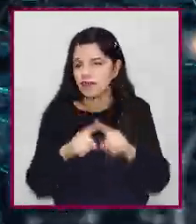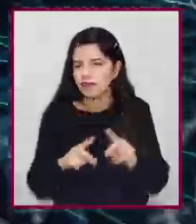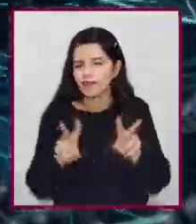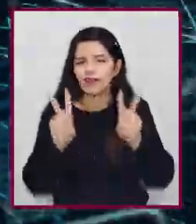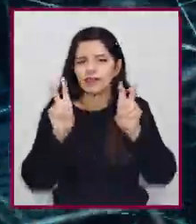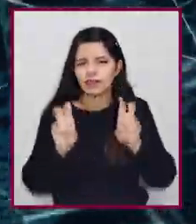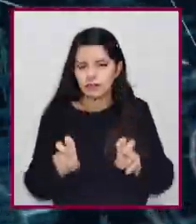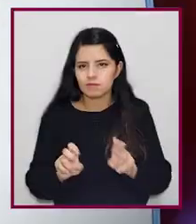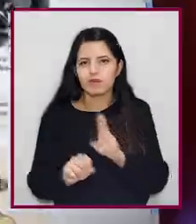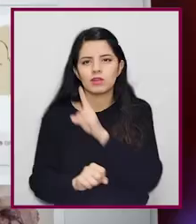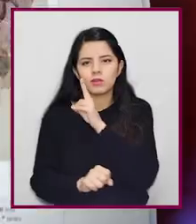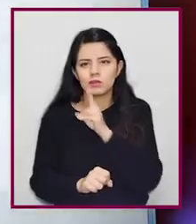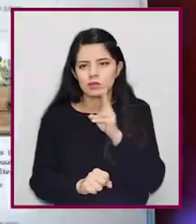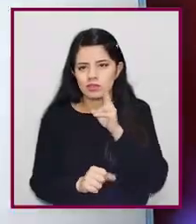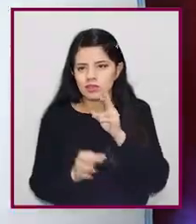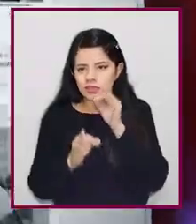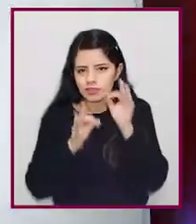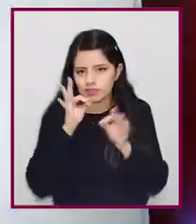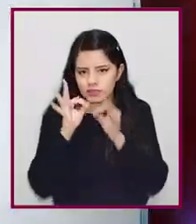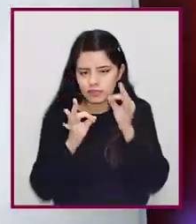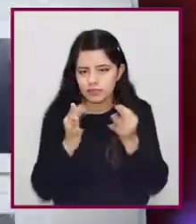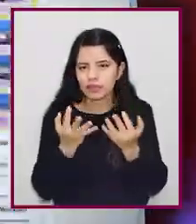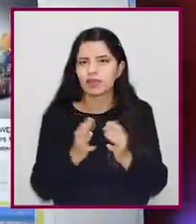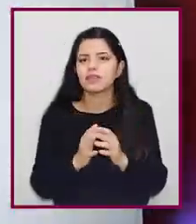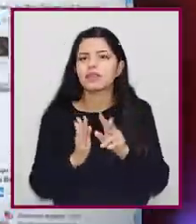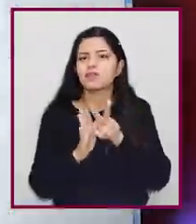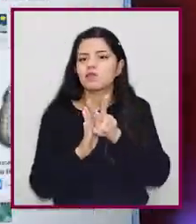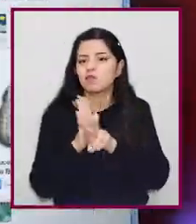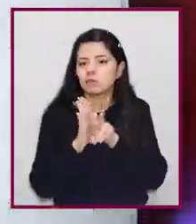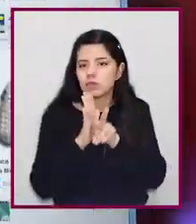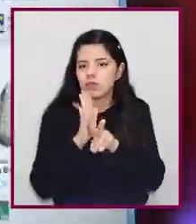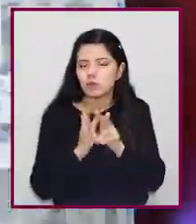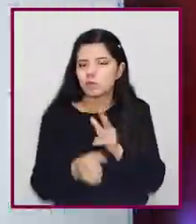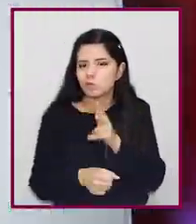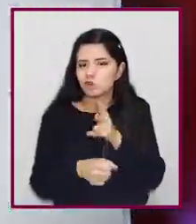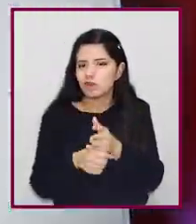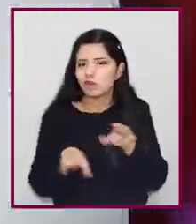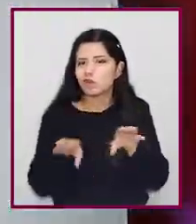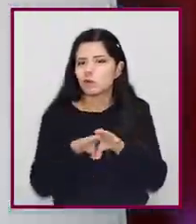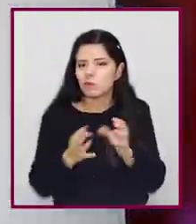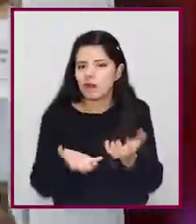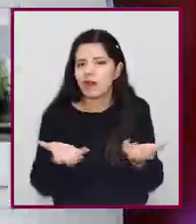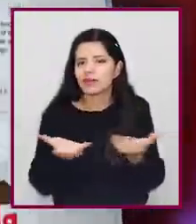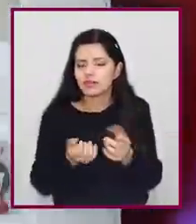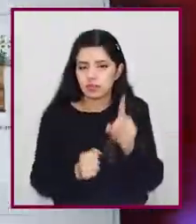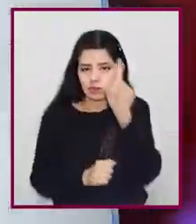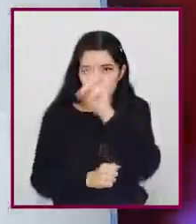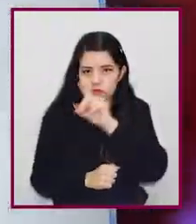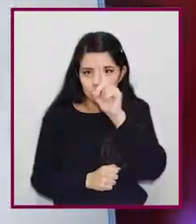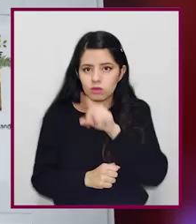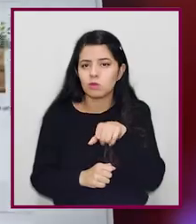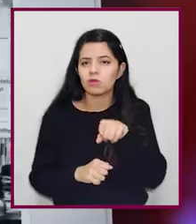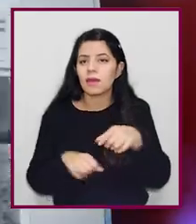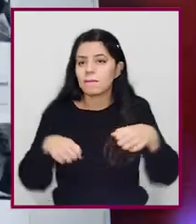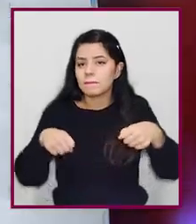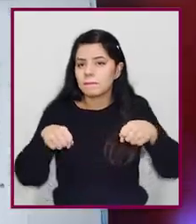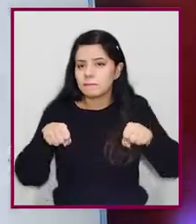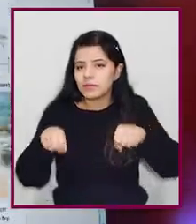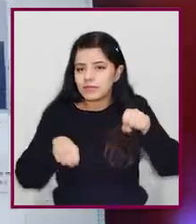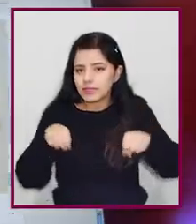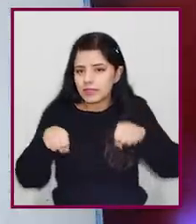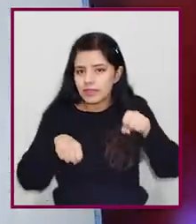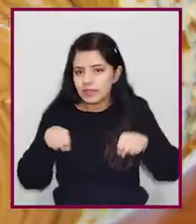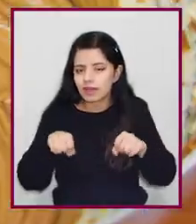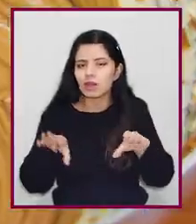Buscamos noticias, buscamos videotutoriales o tips para ver cómo arreglar nuestra bicicleta, para